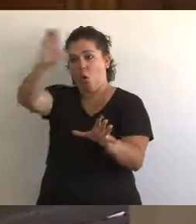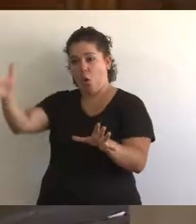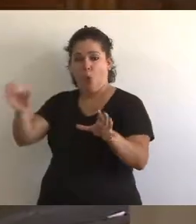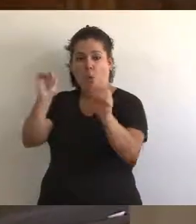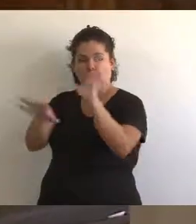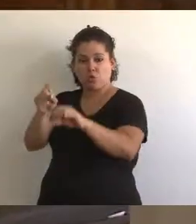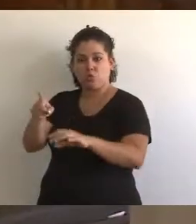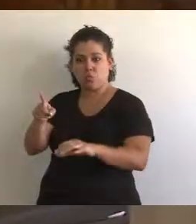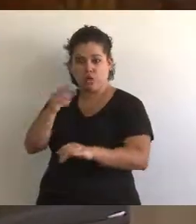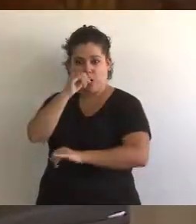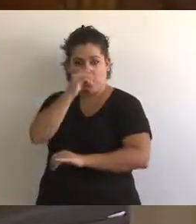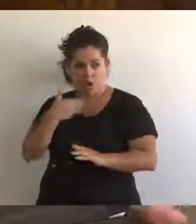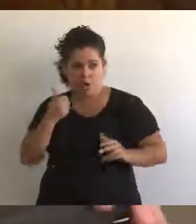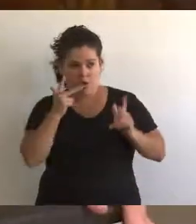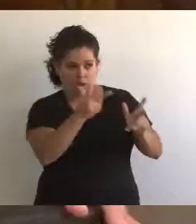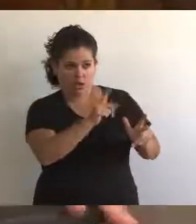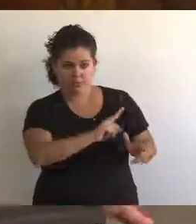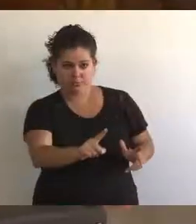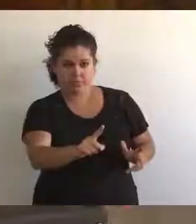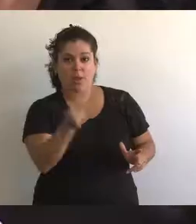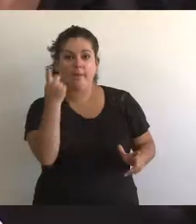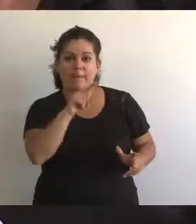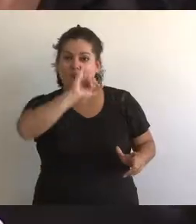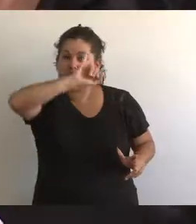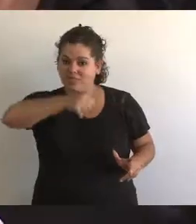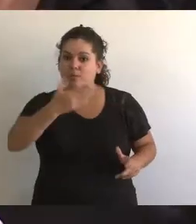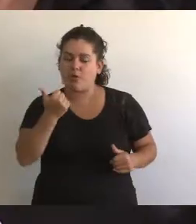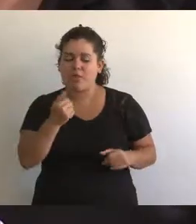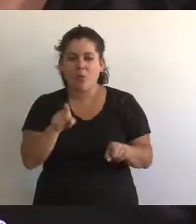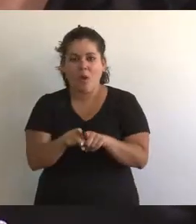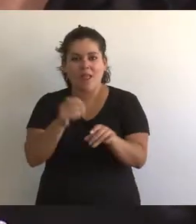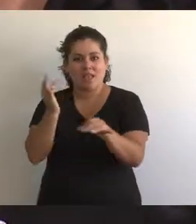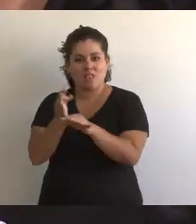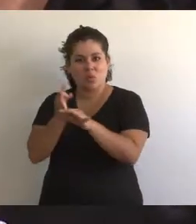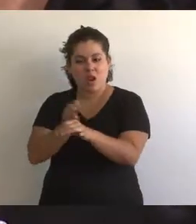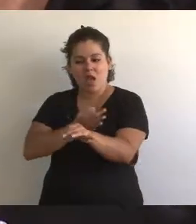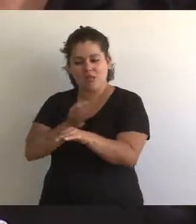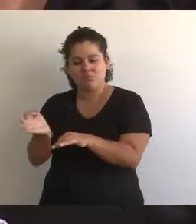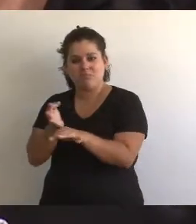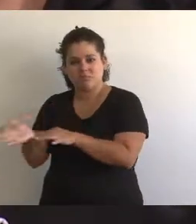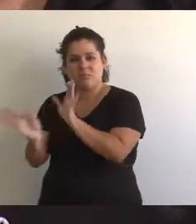la colectora final. Pero sí podemos prepararles a nuestros alumnos